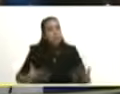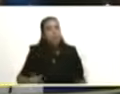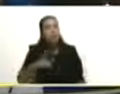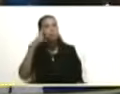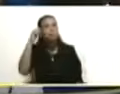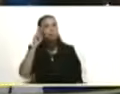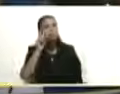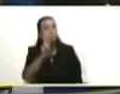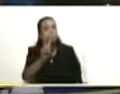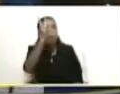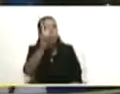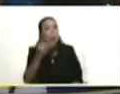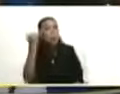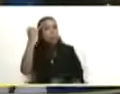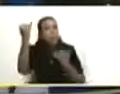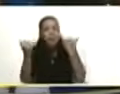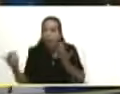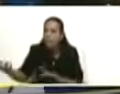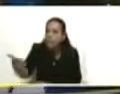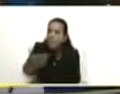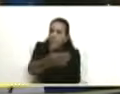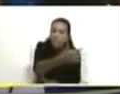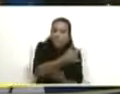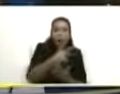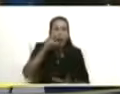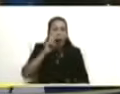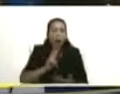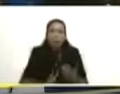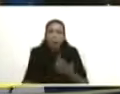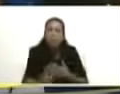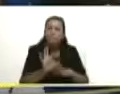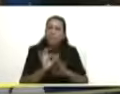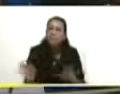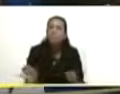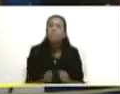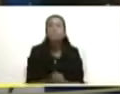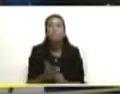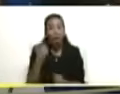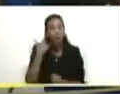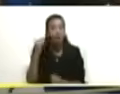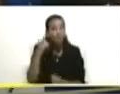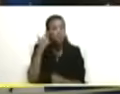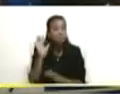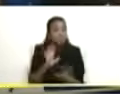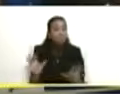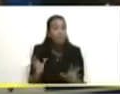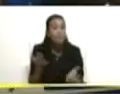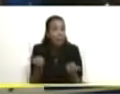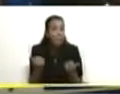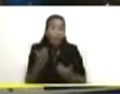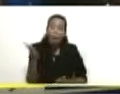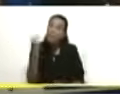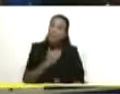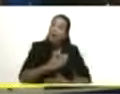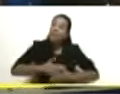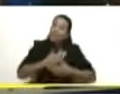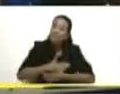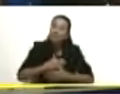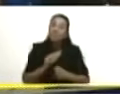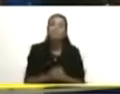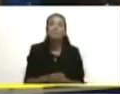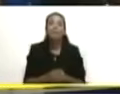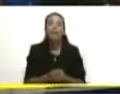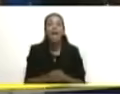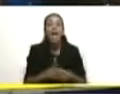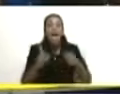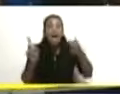es el valor de las ideas, de la percepción de todos. Así que vamos a divertirnos, muchachos. Y